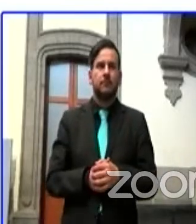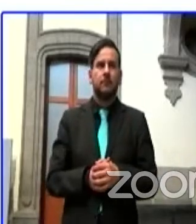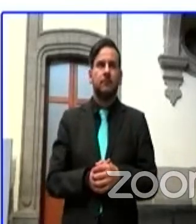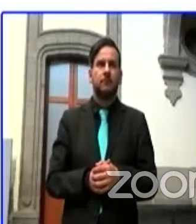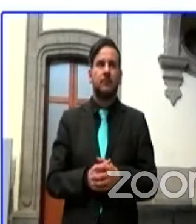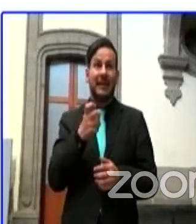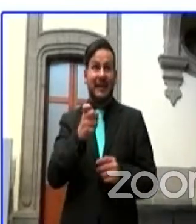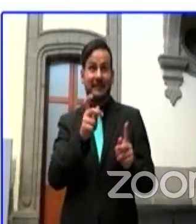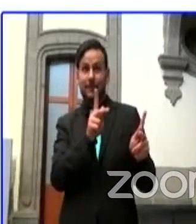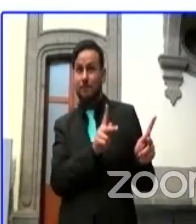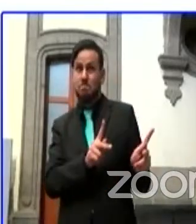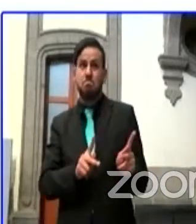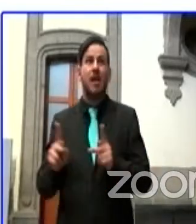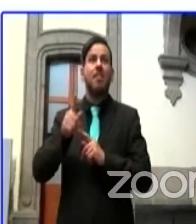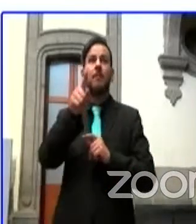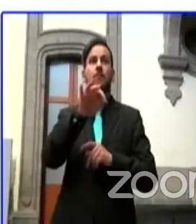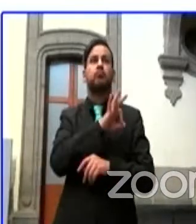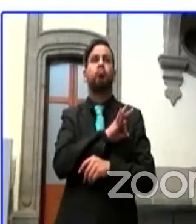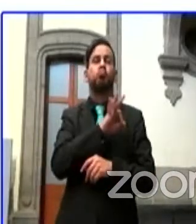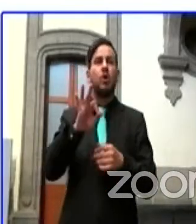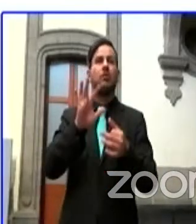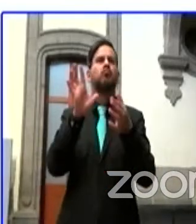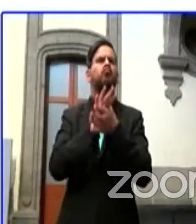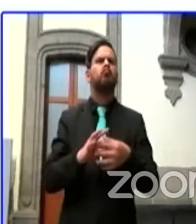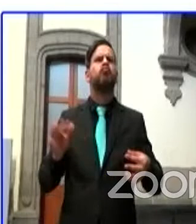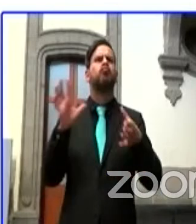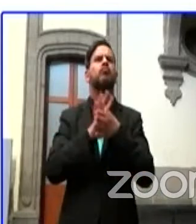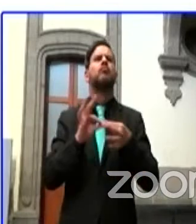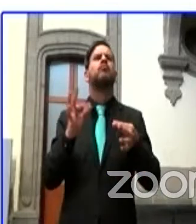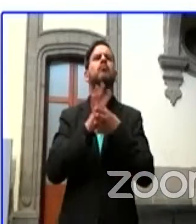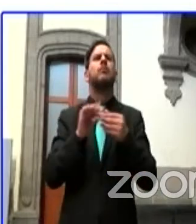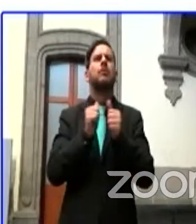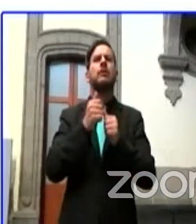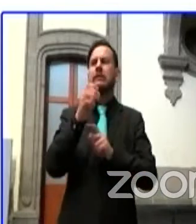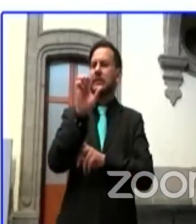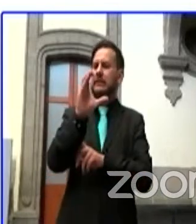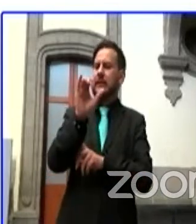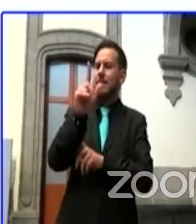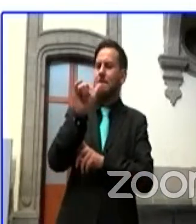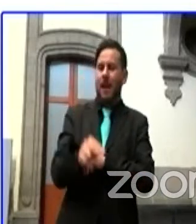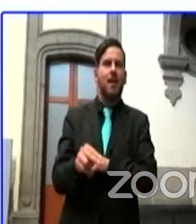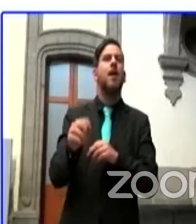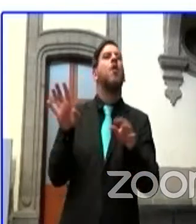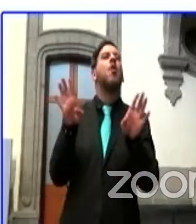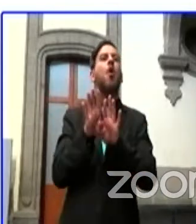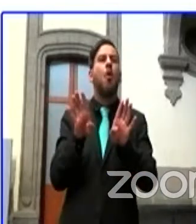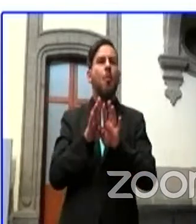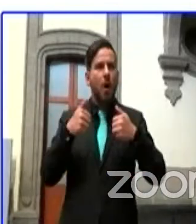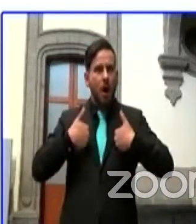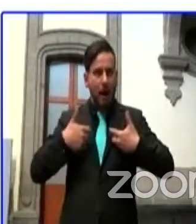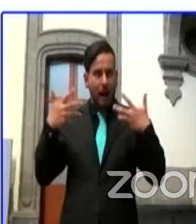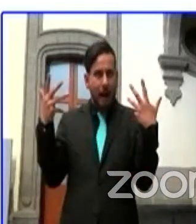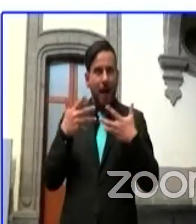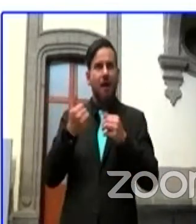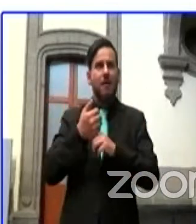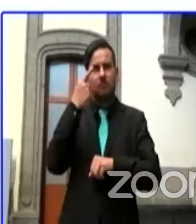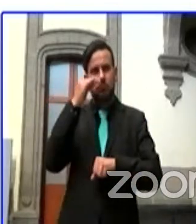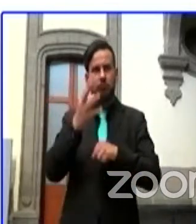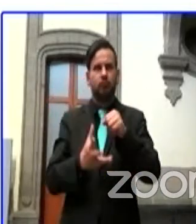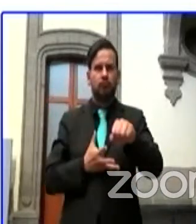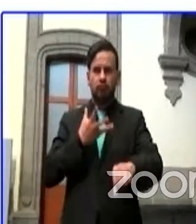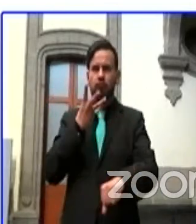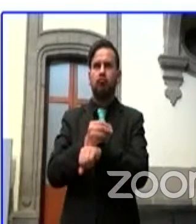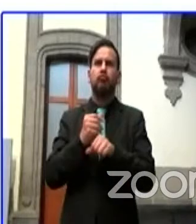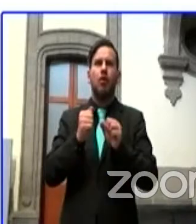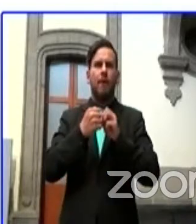plan estatal es el que ustedes pueden consultar, es el que evalúa ese plan cada año, nos dice cómo estamos yendo en la implementación, pero